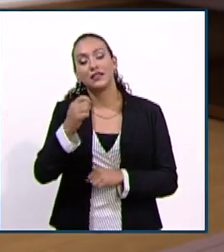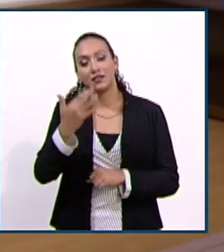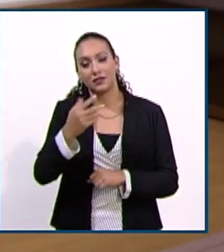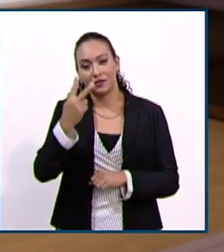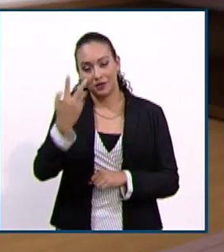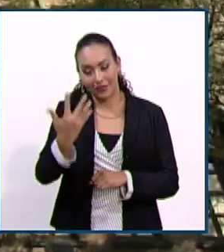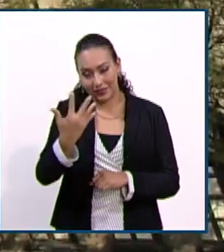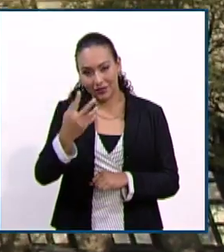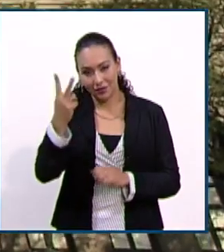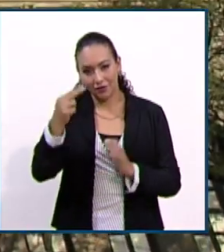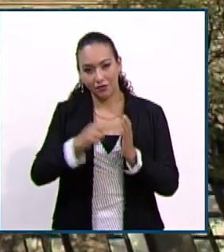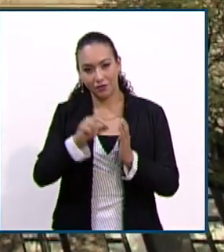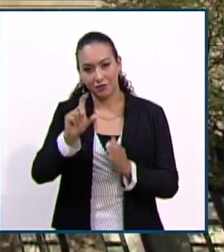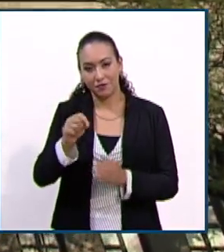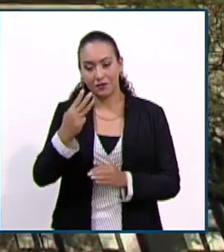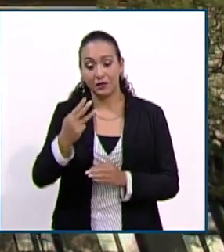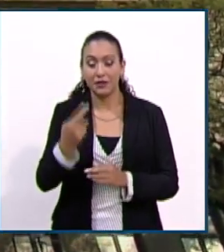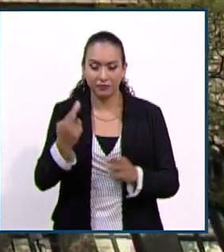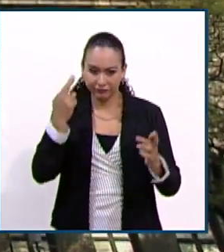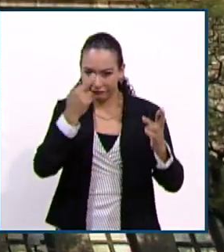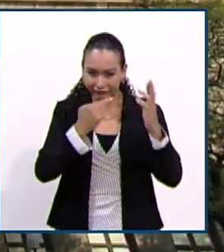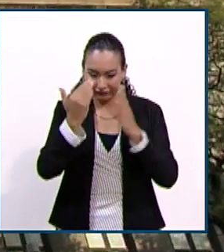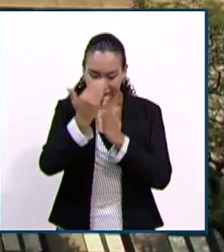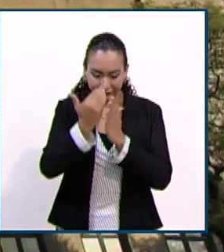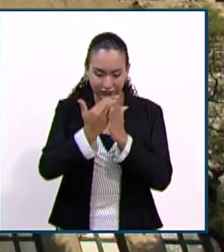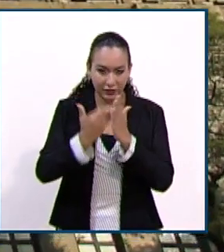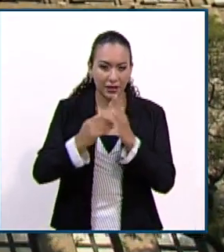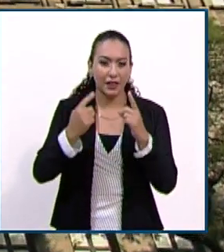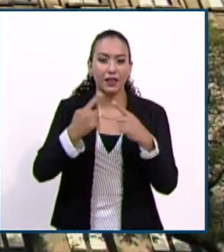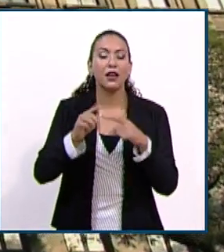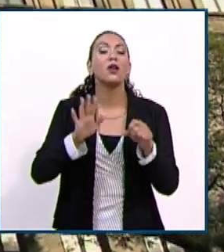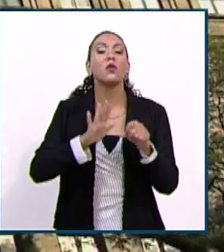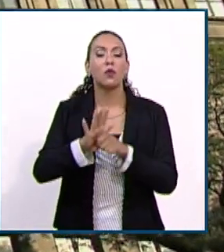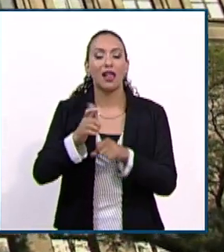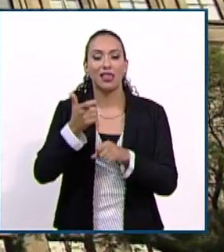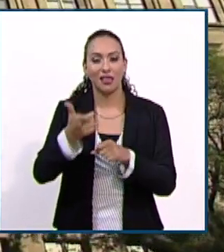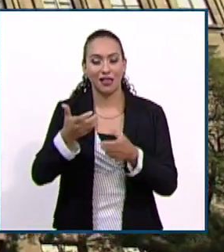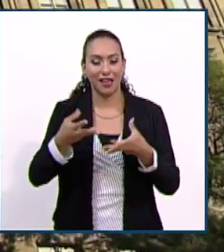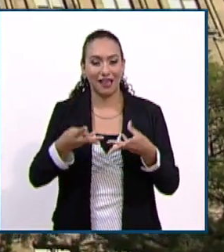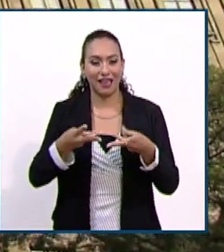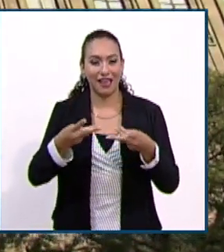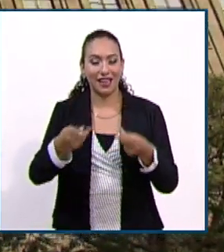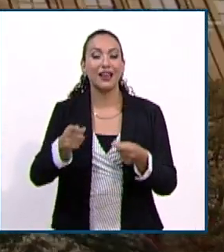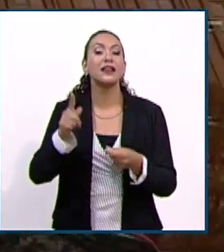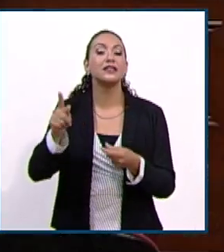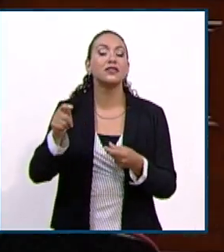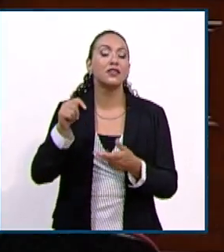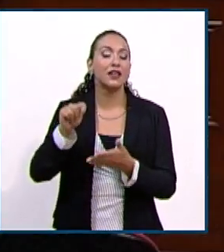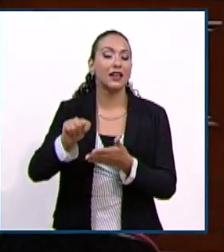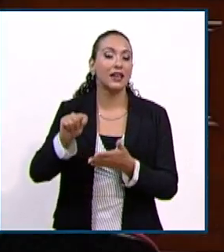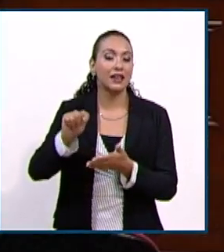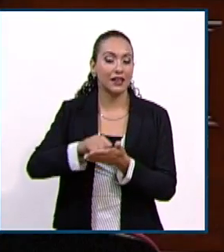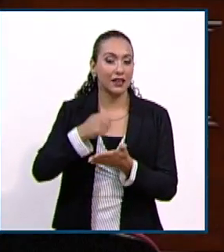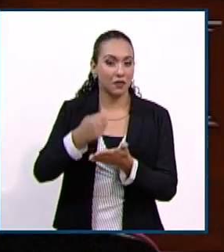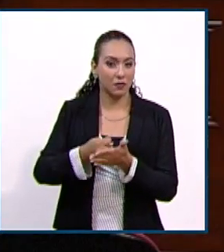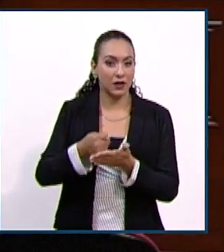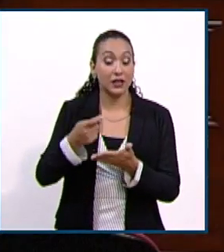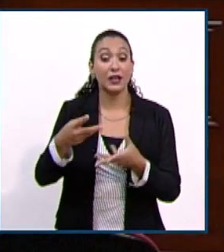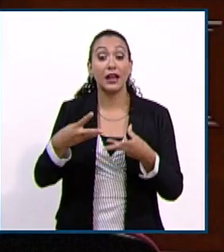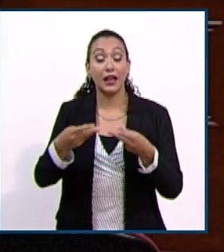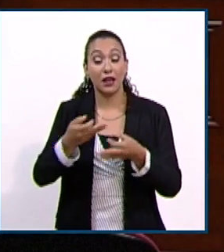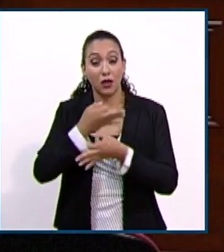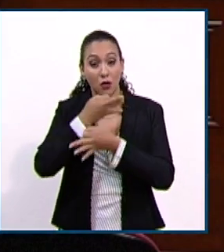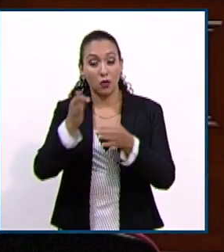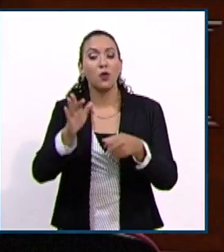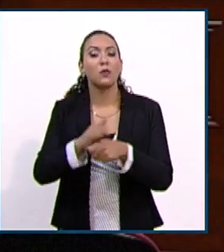155-2023, en la que invalidó diversas disposiciones de la Ley del Gasto Público del Estado de Tamaulipas, que otorgaban diversas facultades